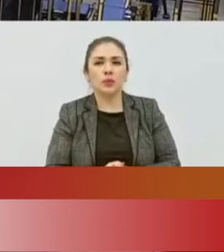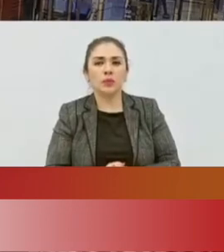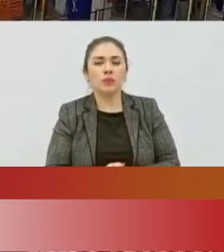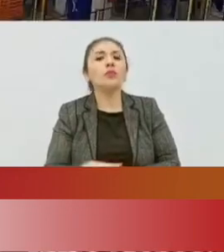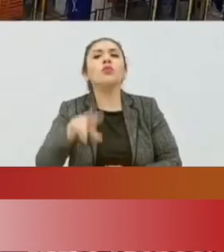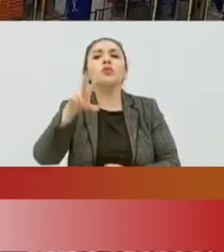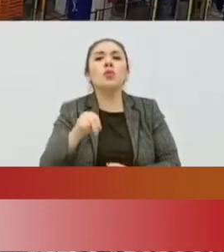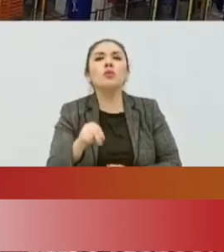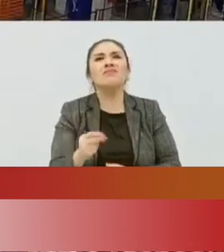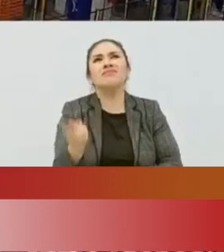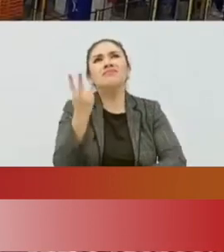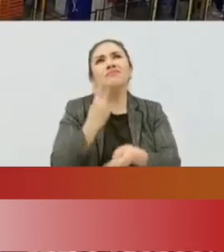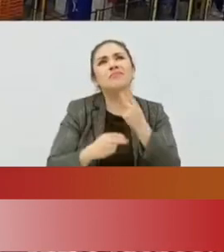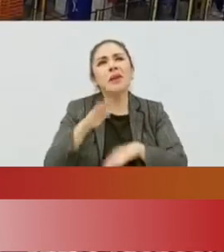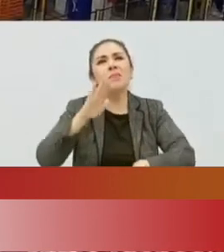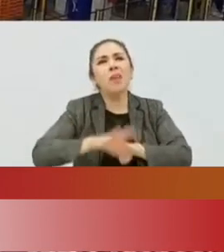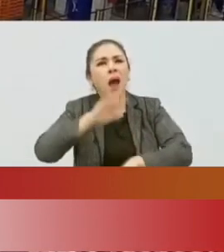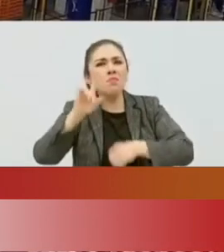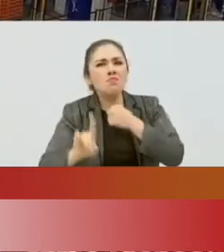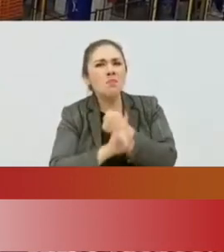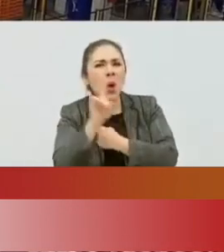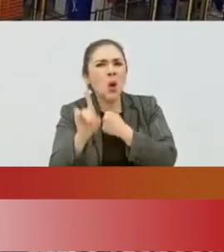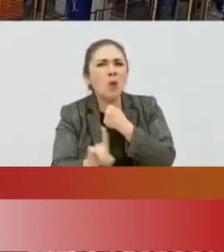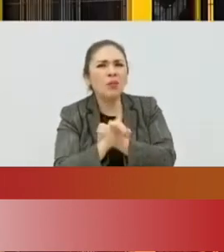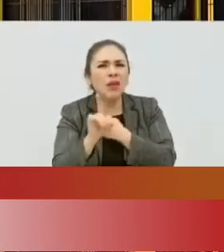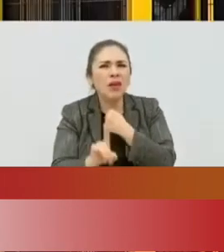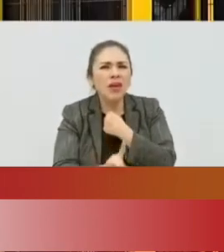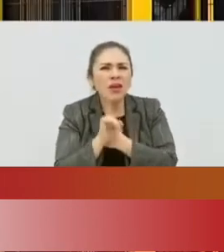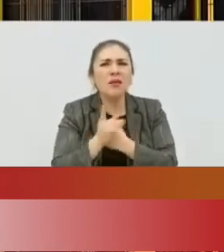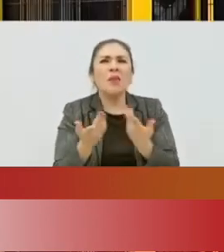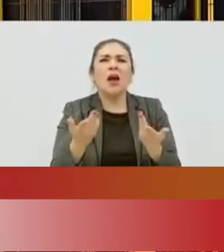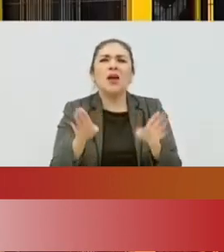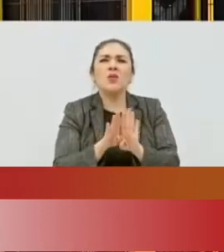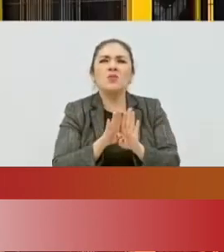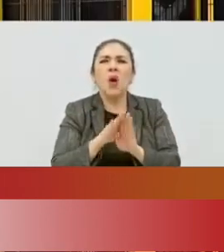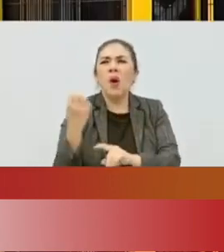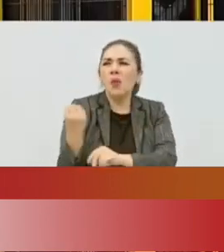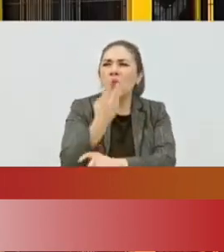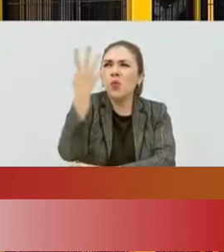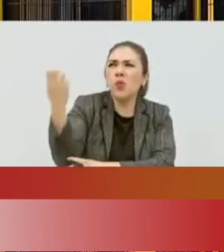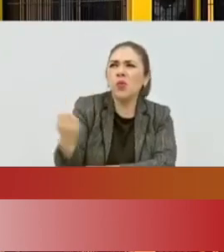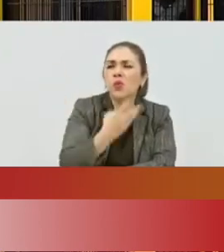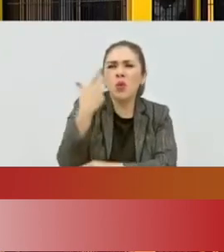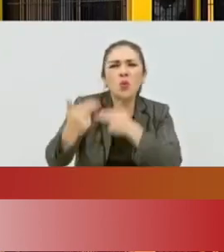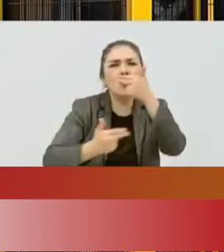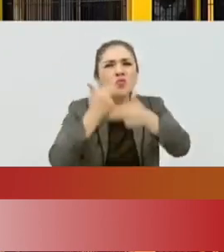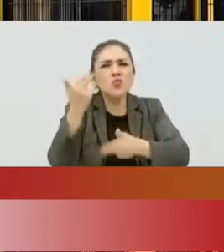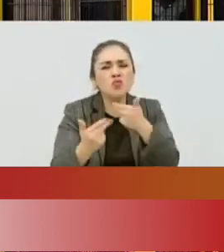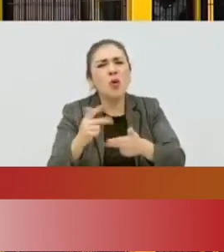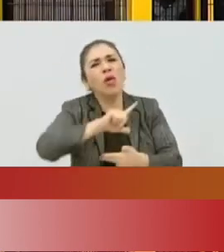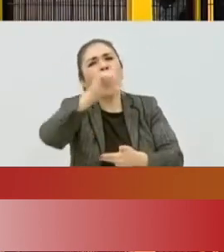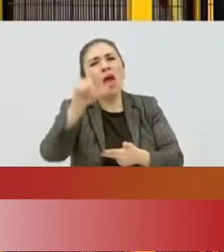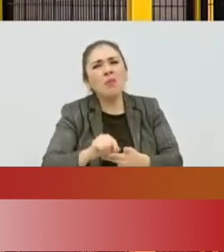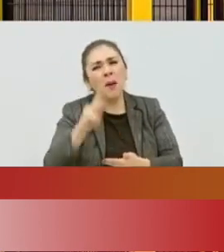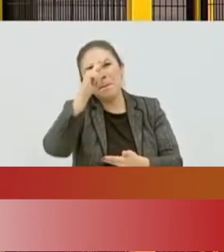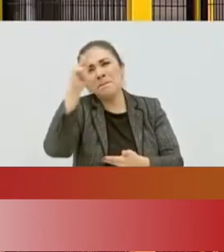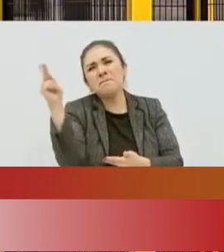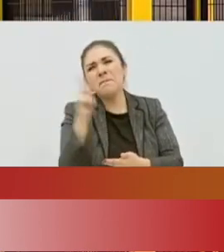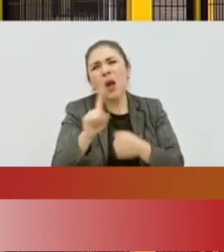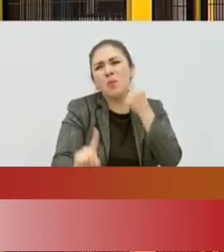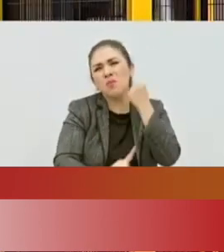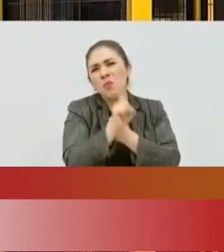no generar problemas de contaminación que afecte